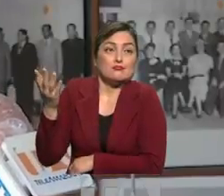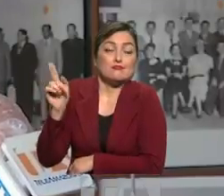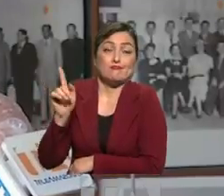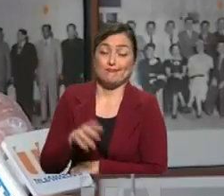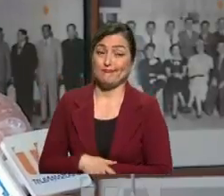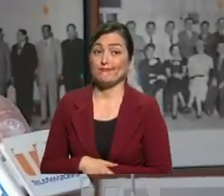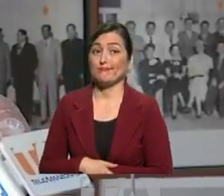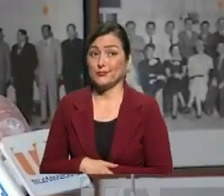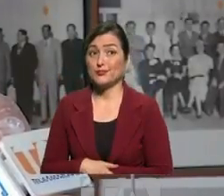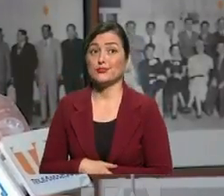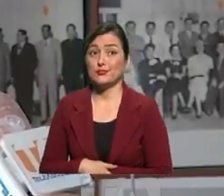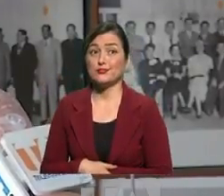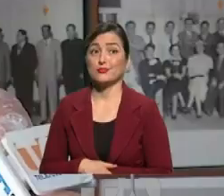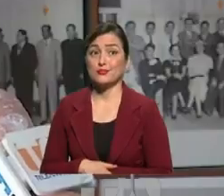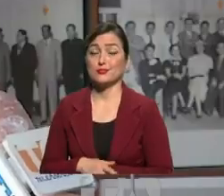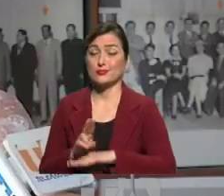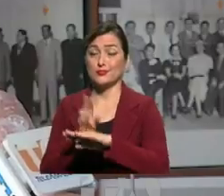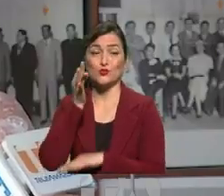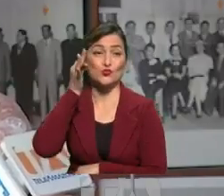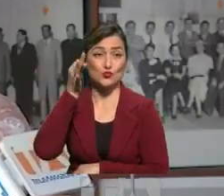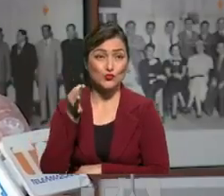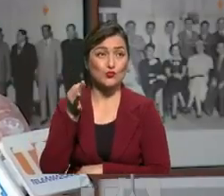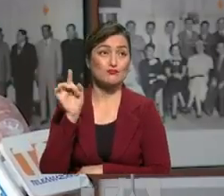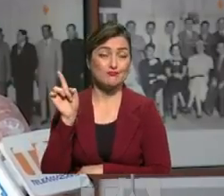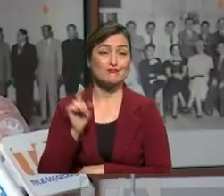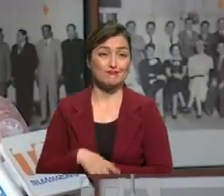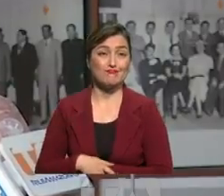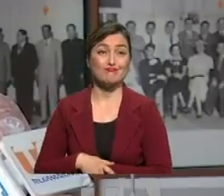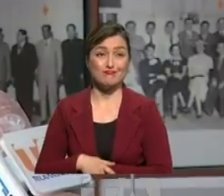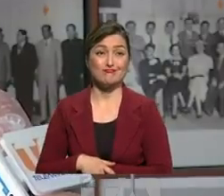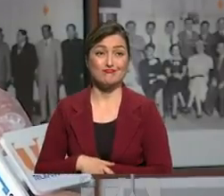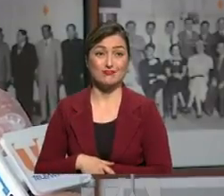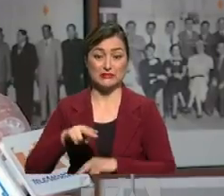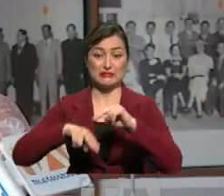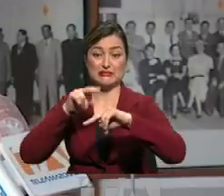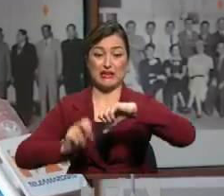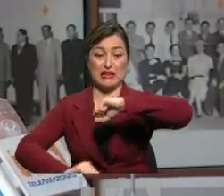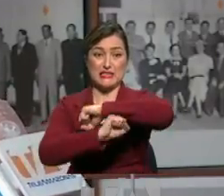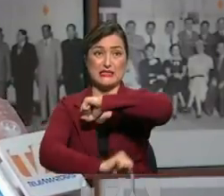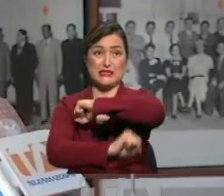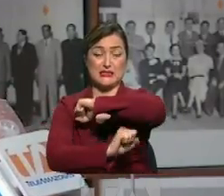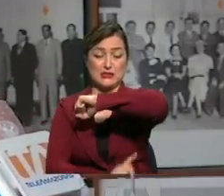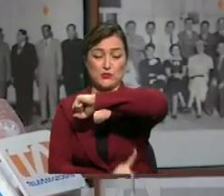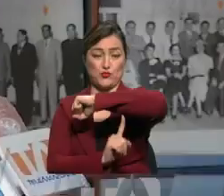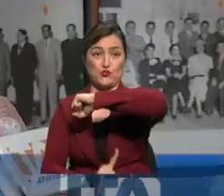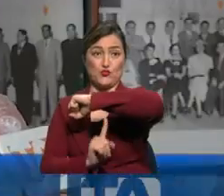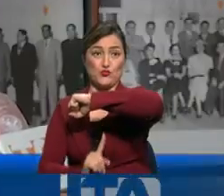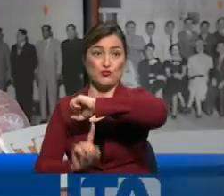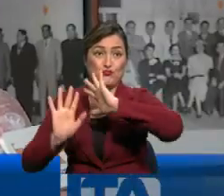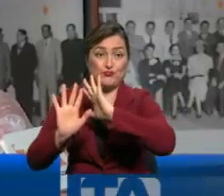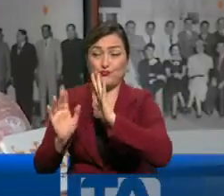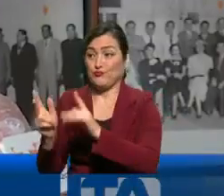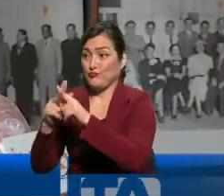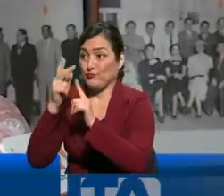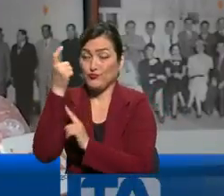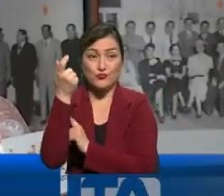merece ese edificio para cualquier uso futuro, sí merece una intervención estructural en la cual pues habrá que buscar los